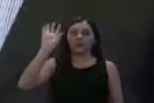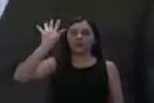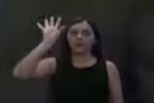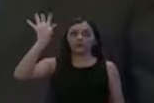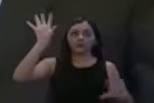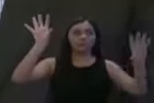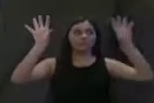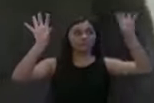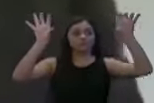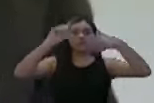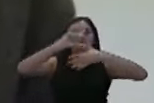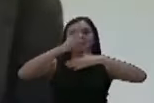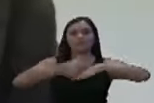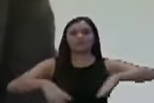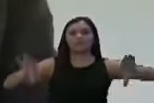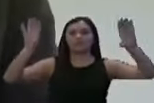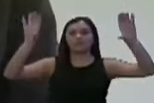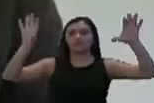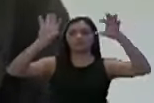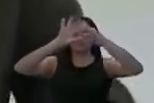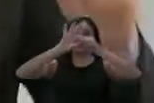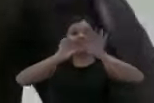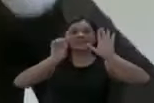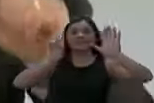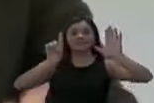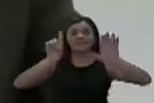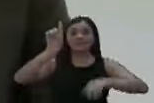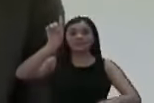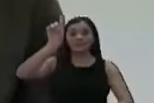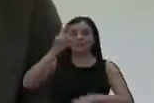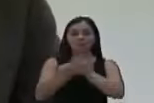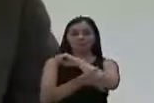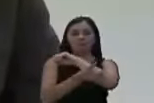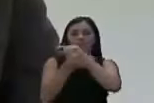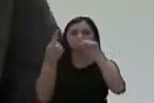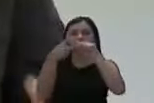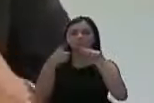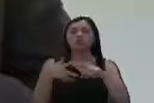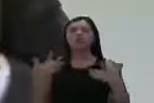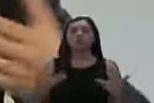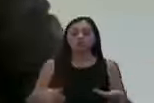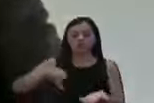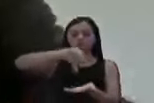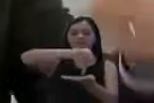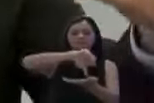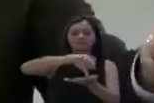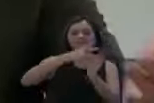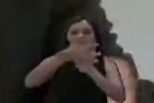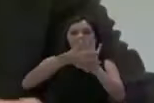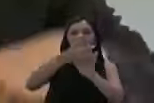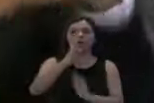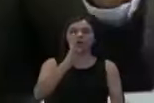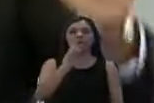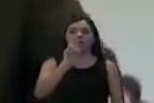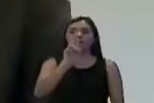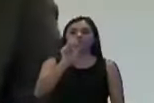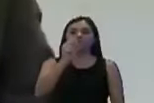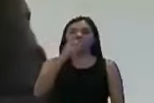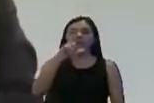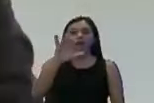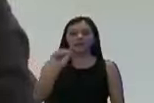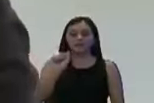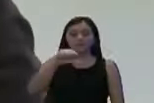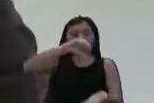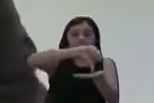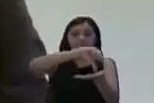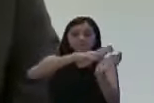de Estados latinoamericanos del Caribe 61 países en Bruselas y como ya era el presidente cel pues dirige una plenaria y la